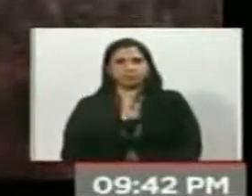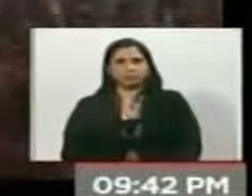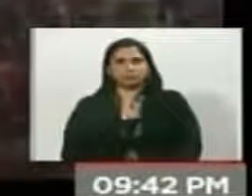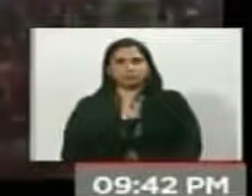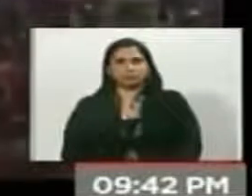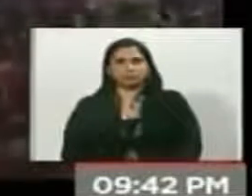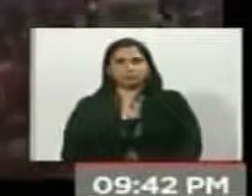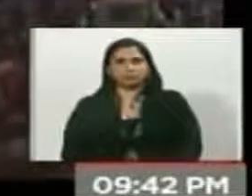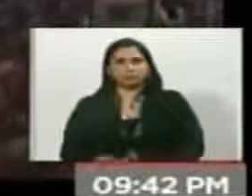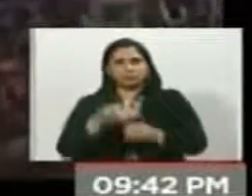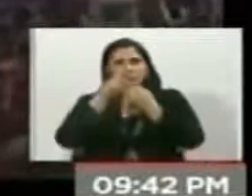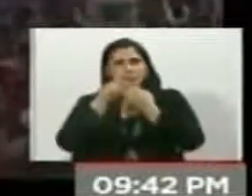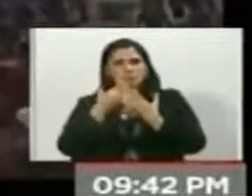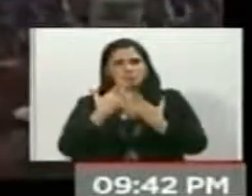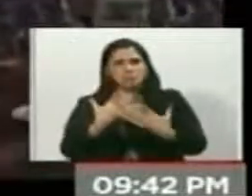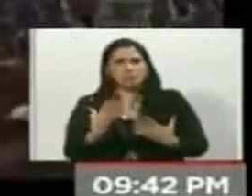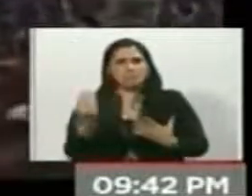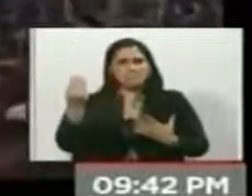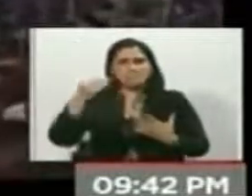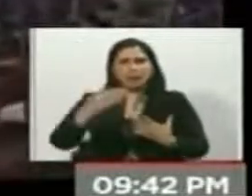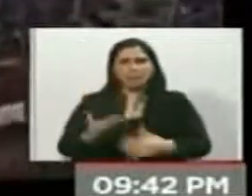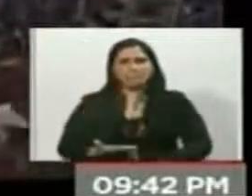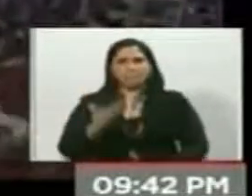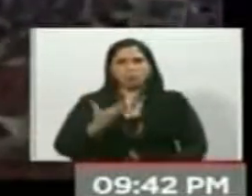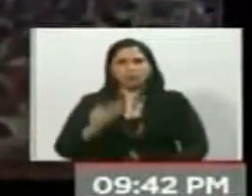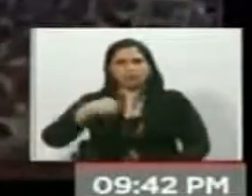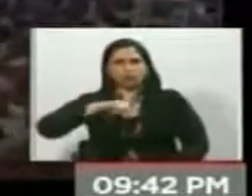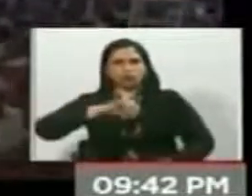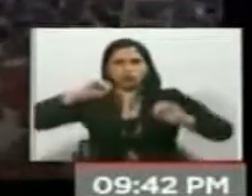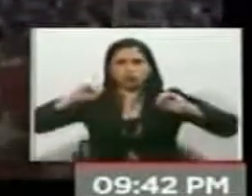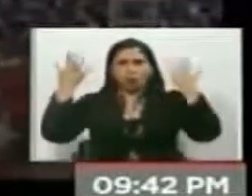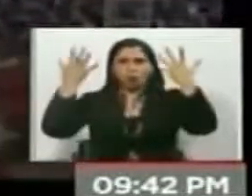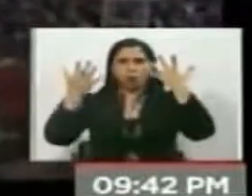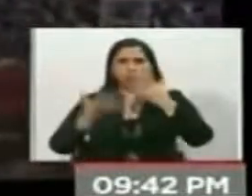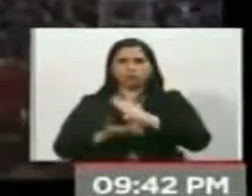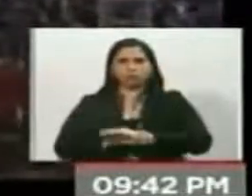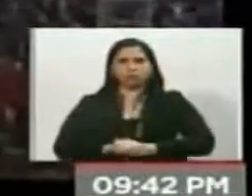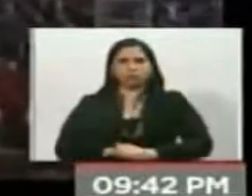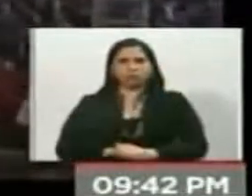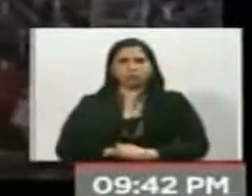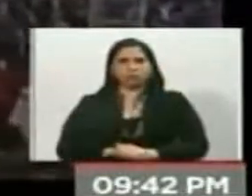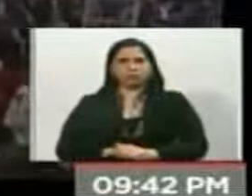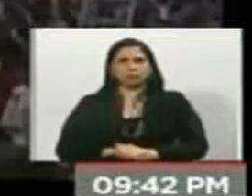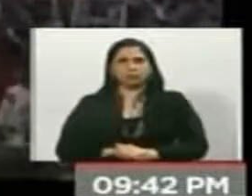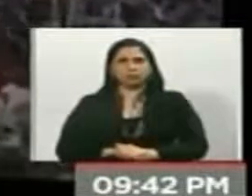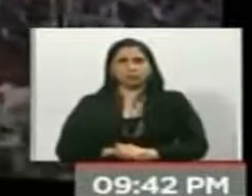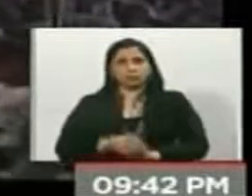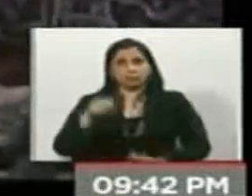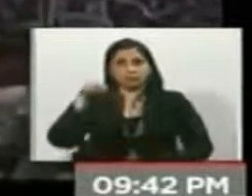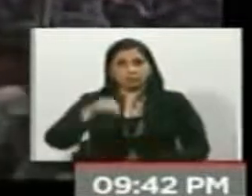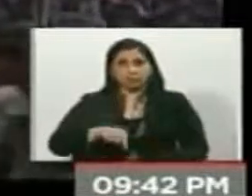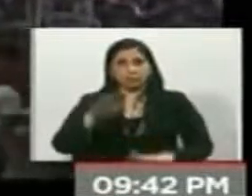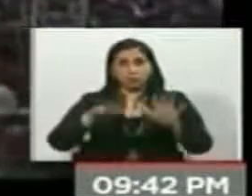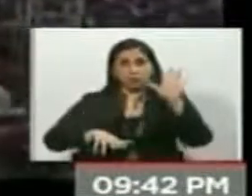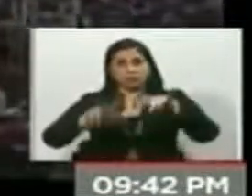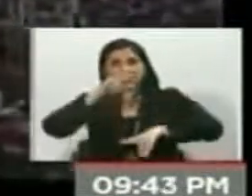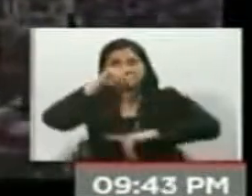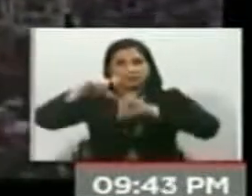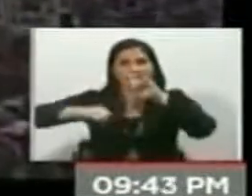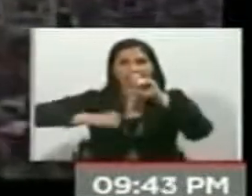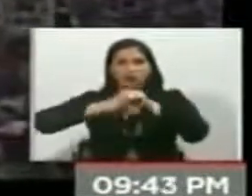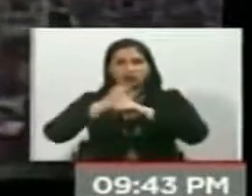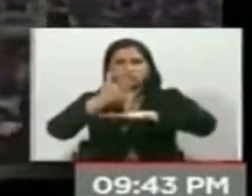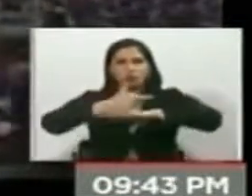El bien más preciado que hemos logrado en estos 13 años de